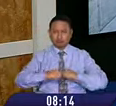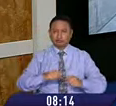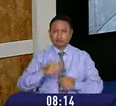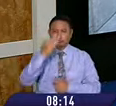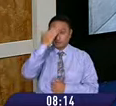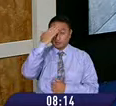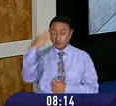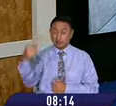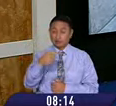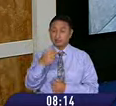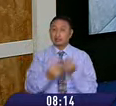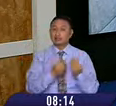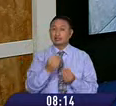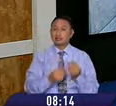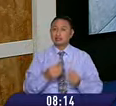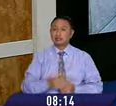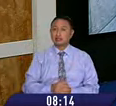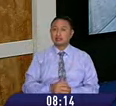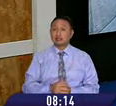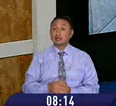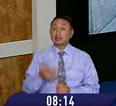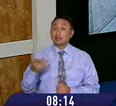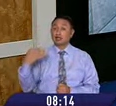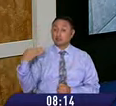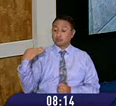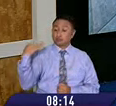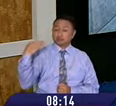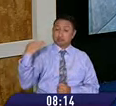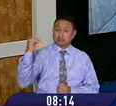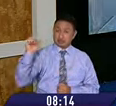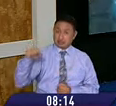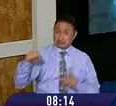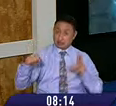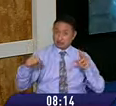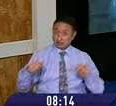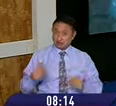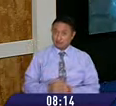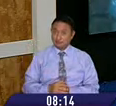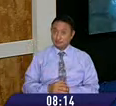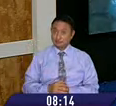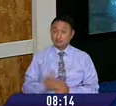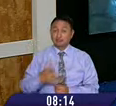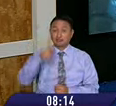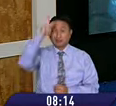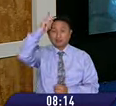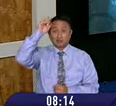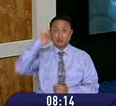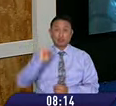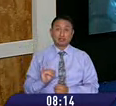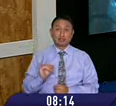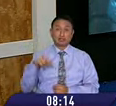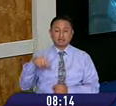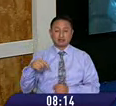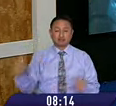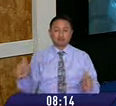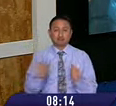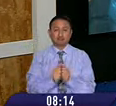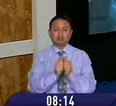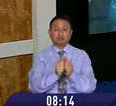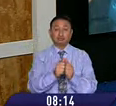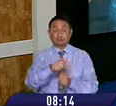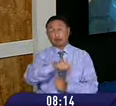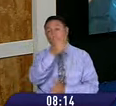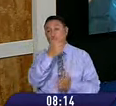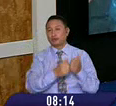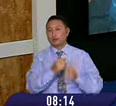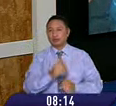cómo quieren y qué predisposición tienen frente a la ciudadanía. Priscila, vamos contigo, con velita en mano, otro dolor de